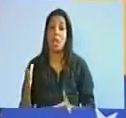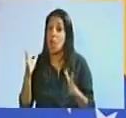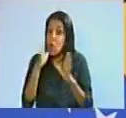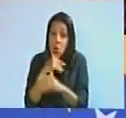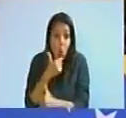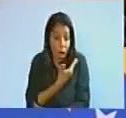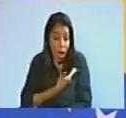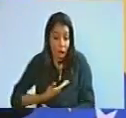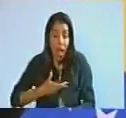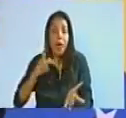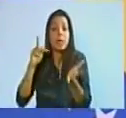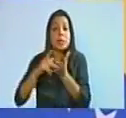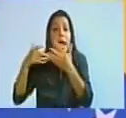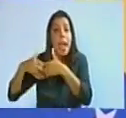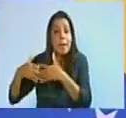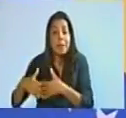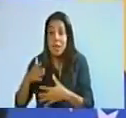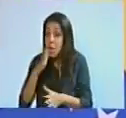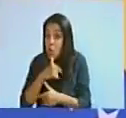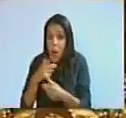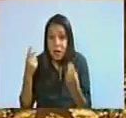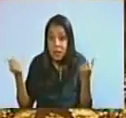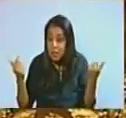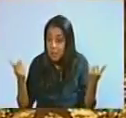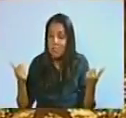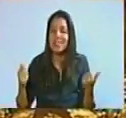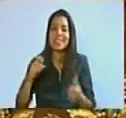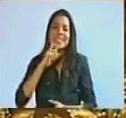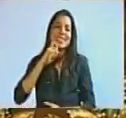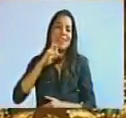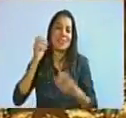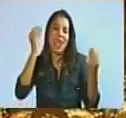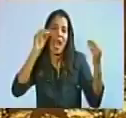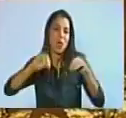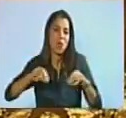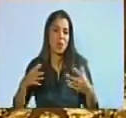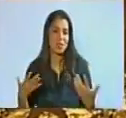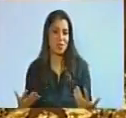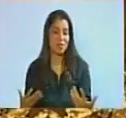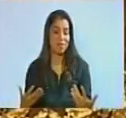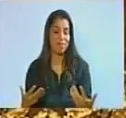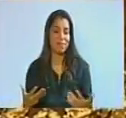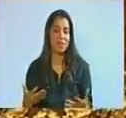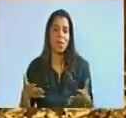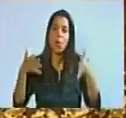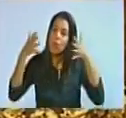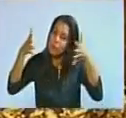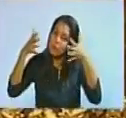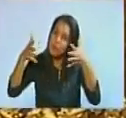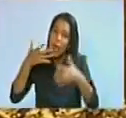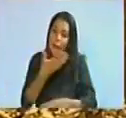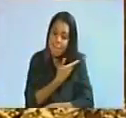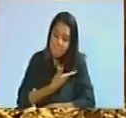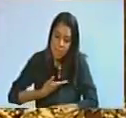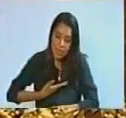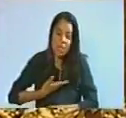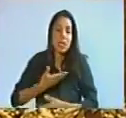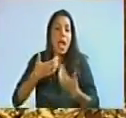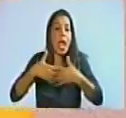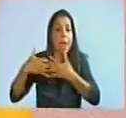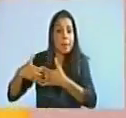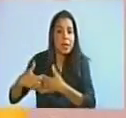Esto es una invitación a ellos, como decía la compatriota, a la convicción, convencerlo. Lo decía Chávez, para vencer hay que